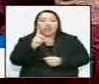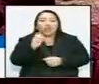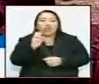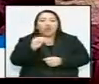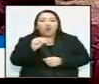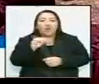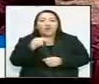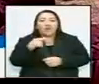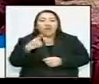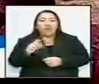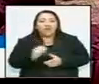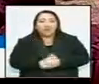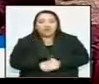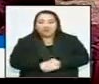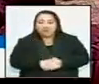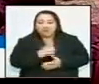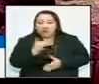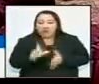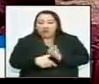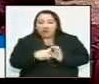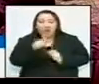Domínguez y luego sigue López.